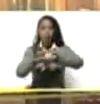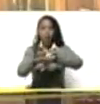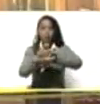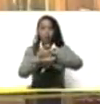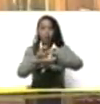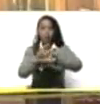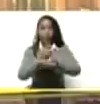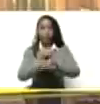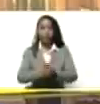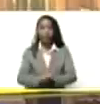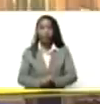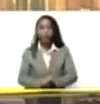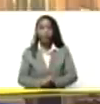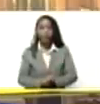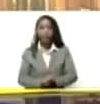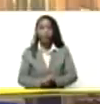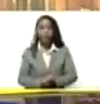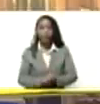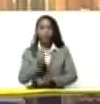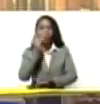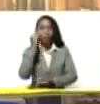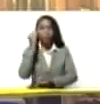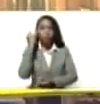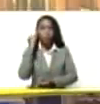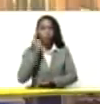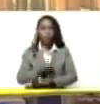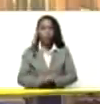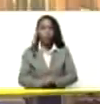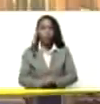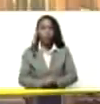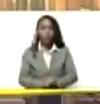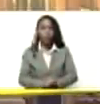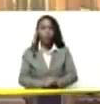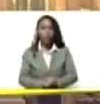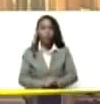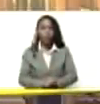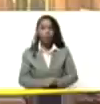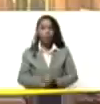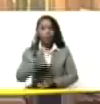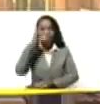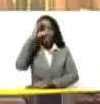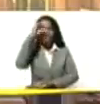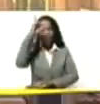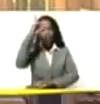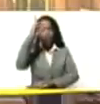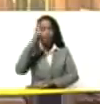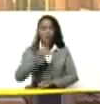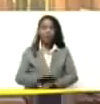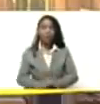si podemos decir que el año 2021 fue un año de victoria institucional